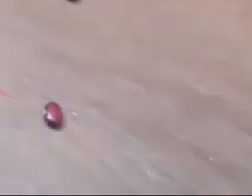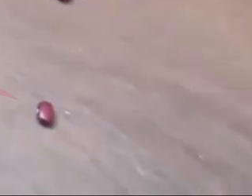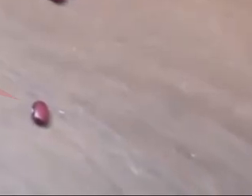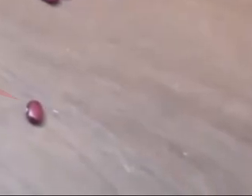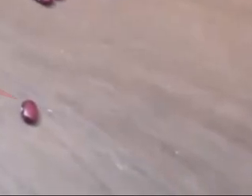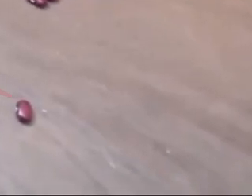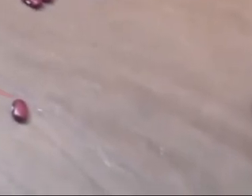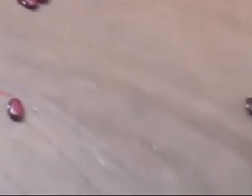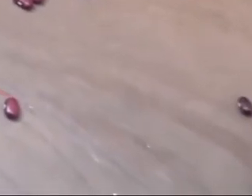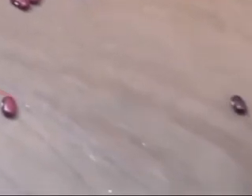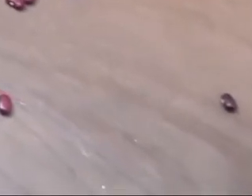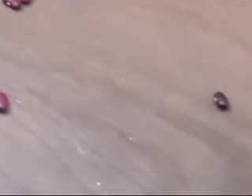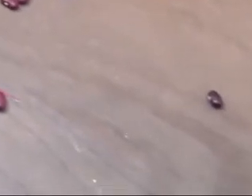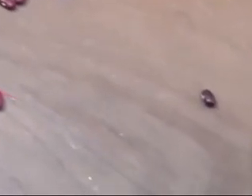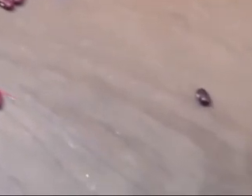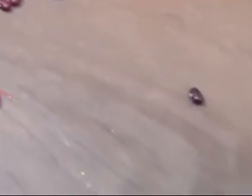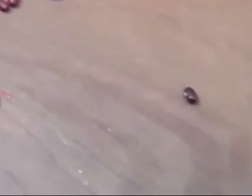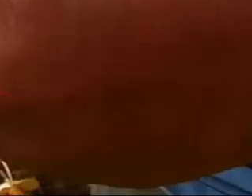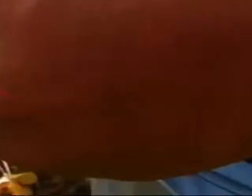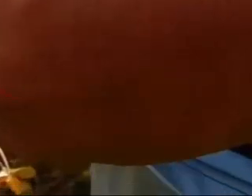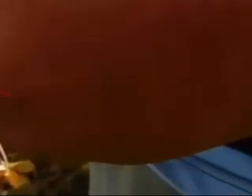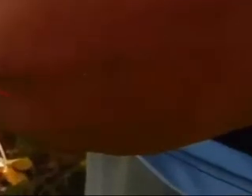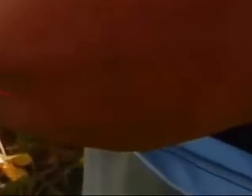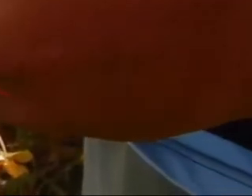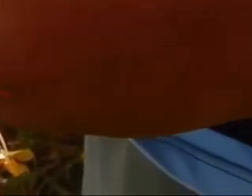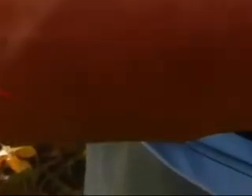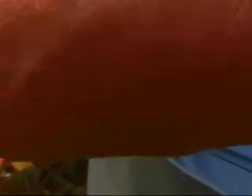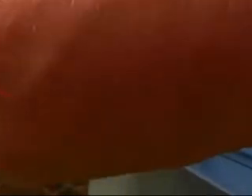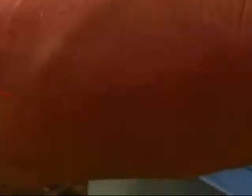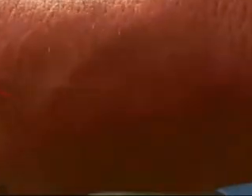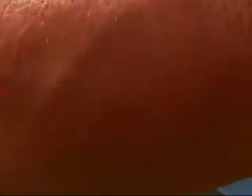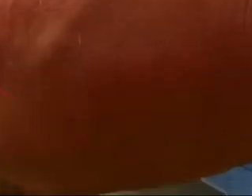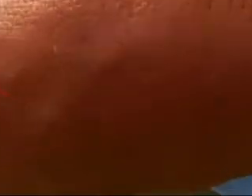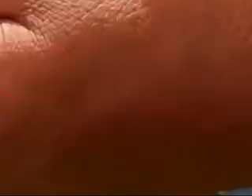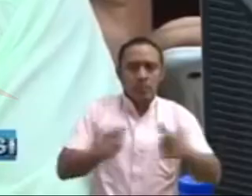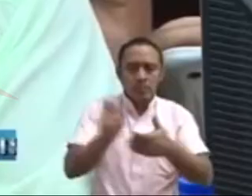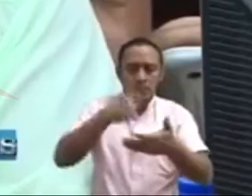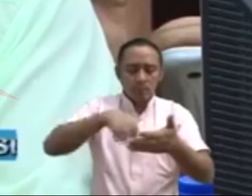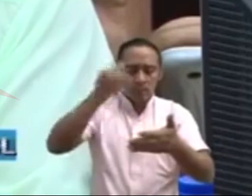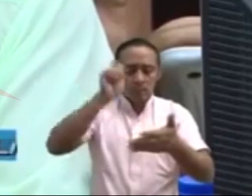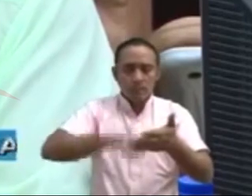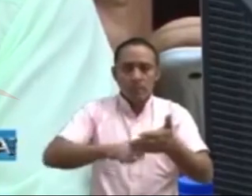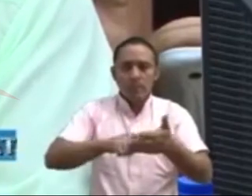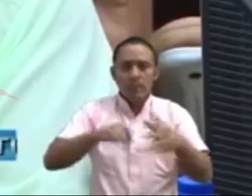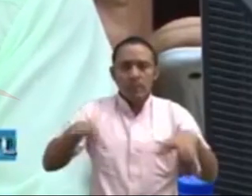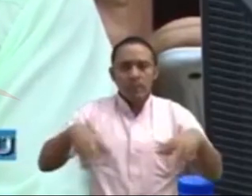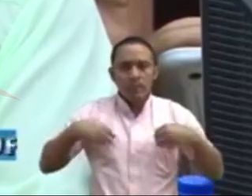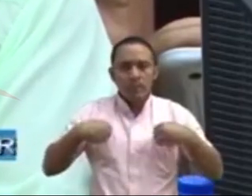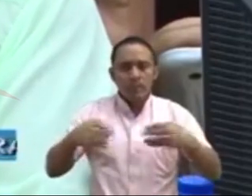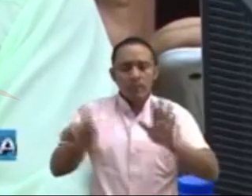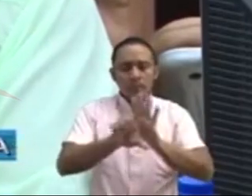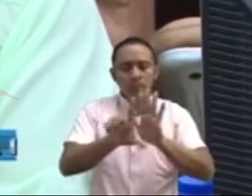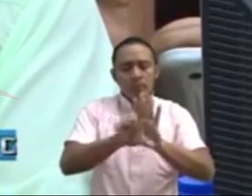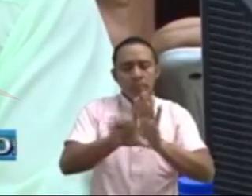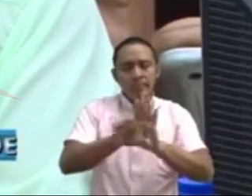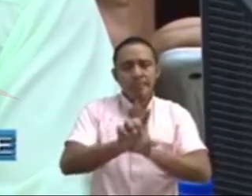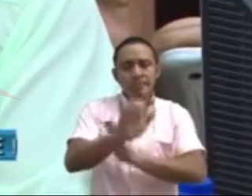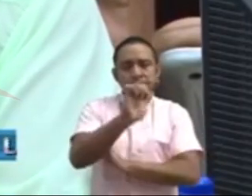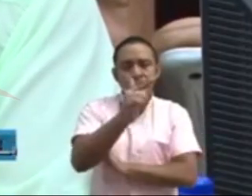el reconocimiento público a este sector mediante la aprobación de la Ley